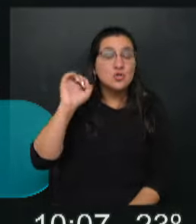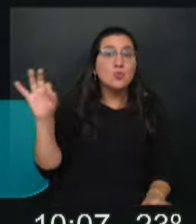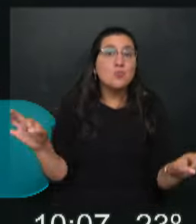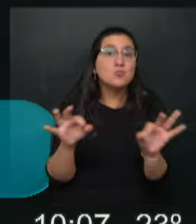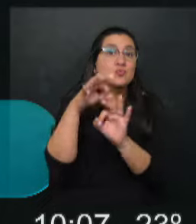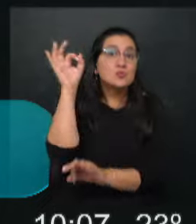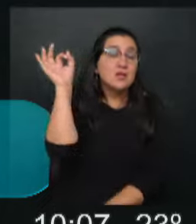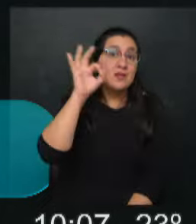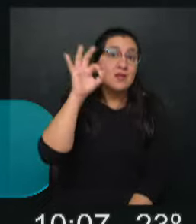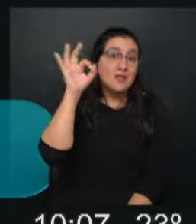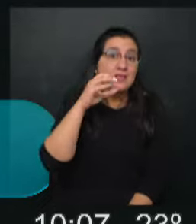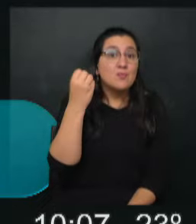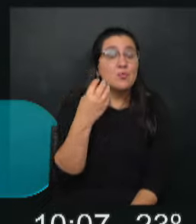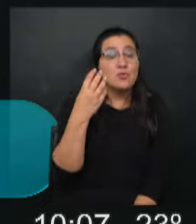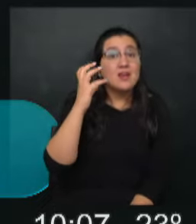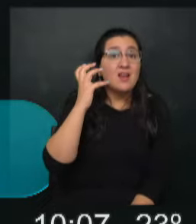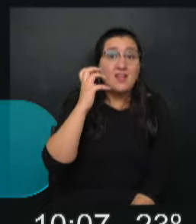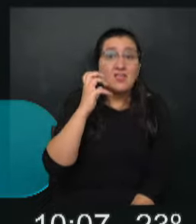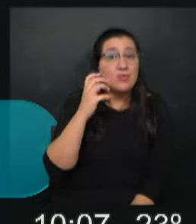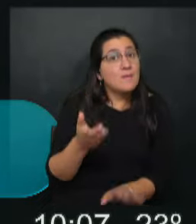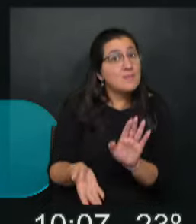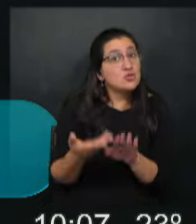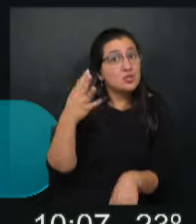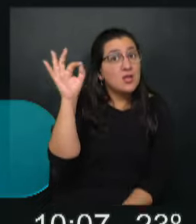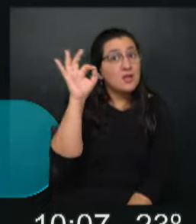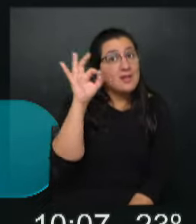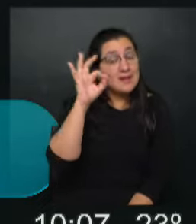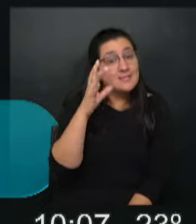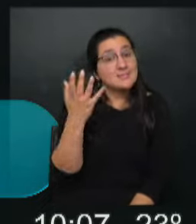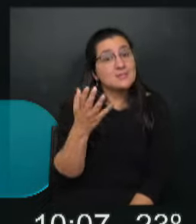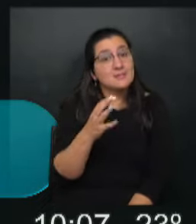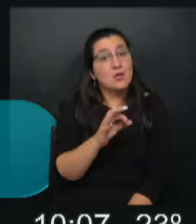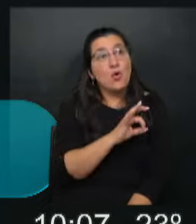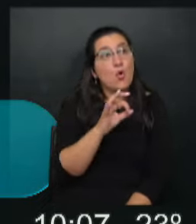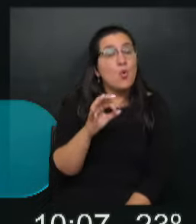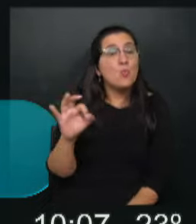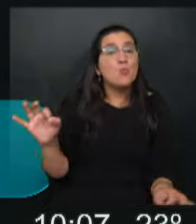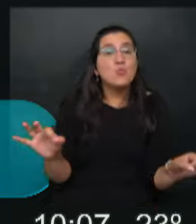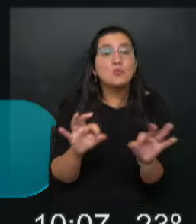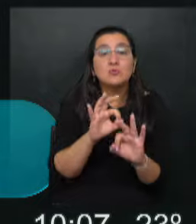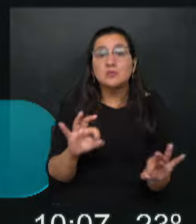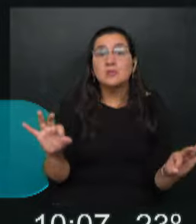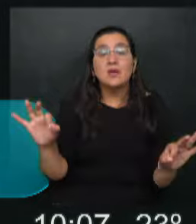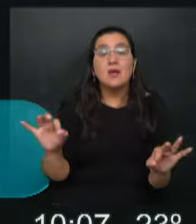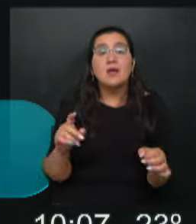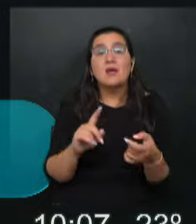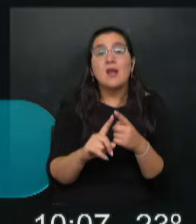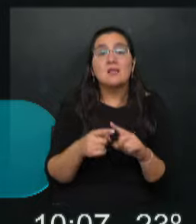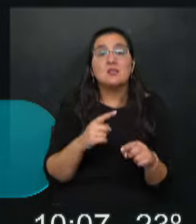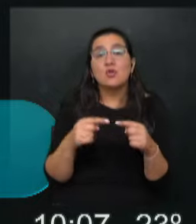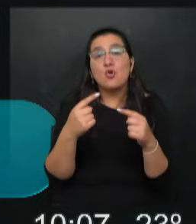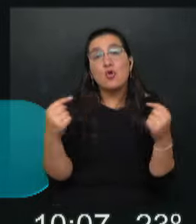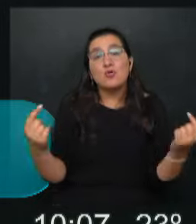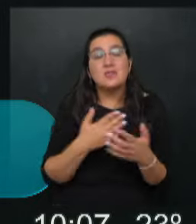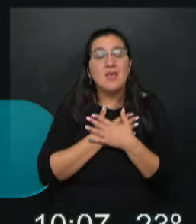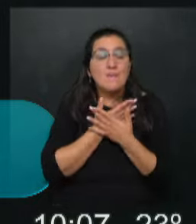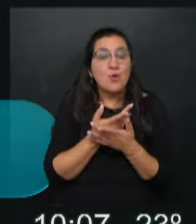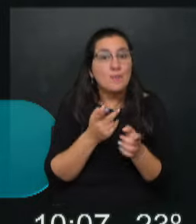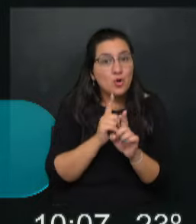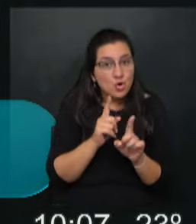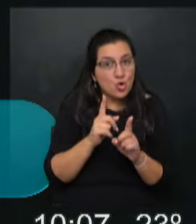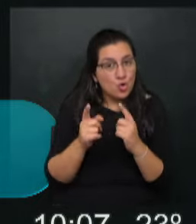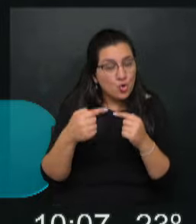FM, las radios, las cosas pasaban, claro, más esas cosas, o música tropical, o música que tenía que ver con cosas de amor, no con cosas